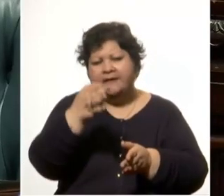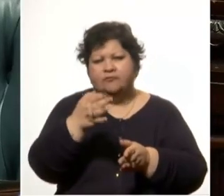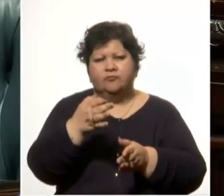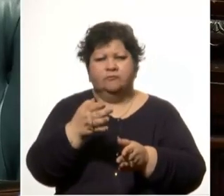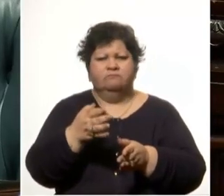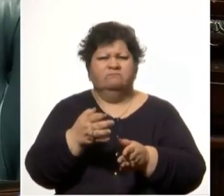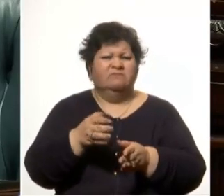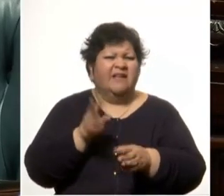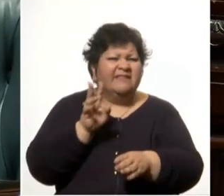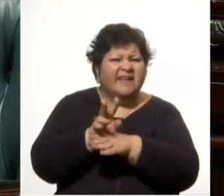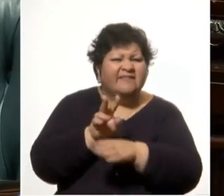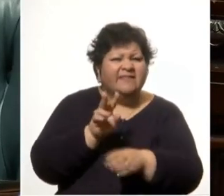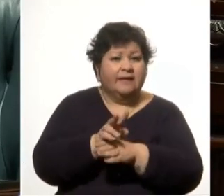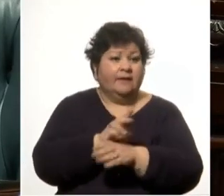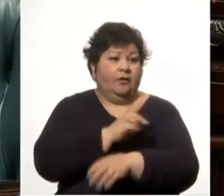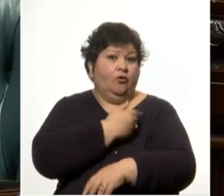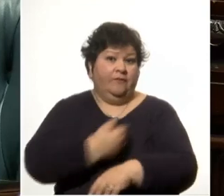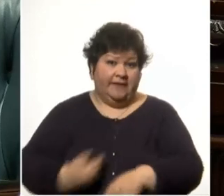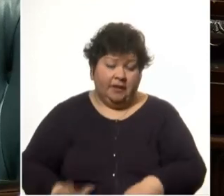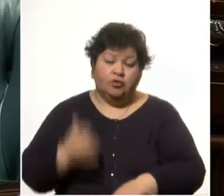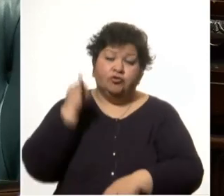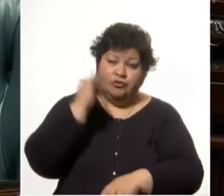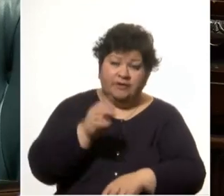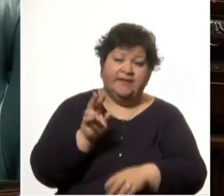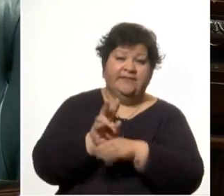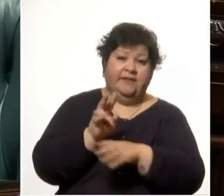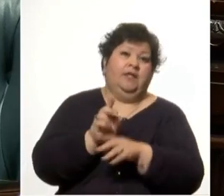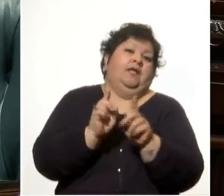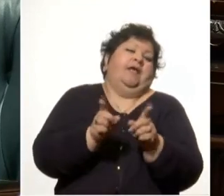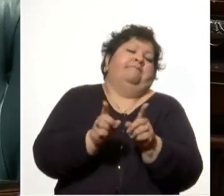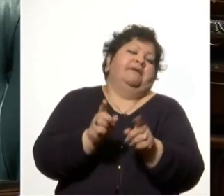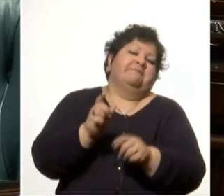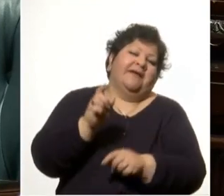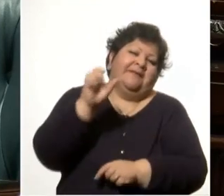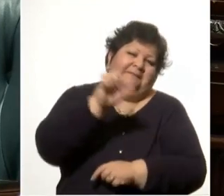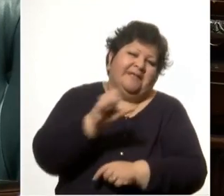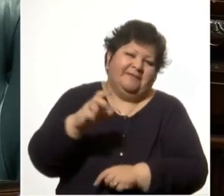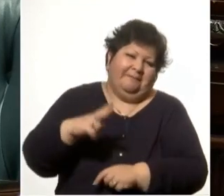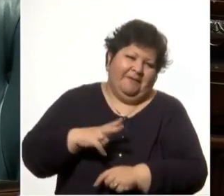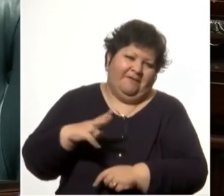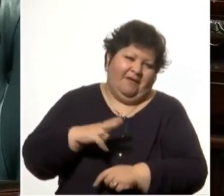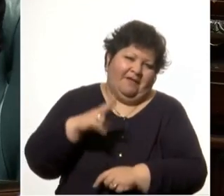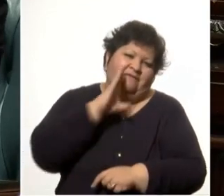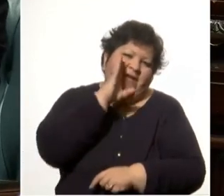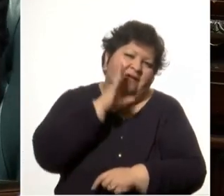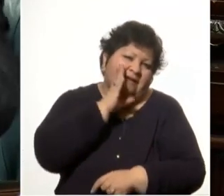lo ha defendido salvo el gobierno y la propia empresa beneficiada.